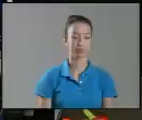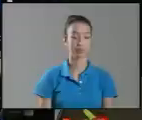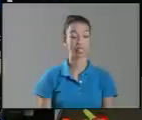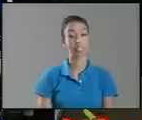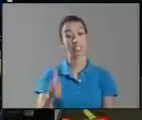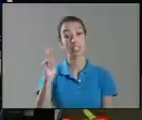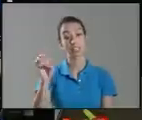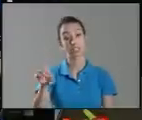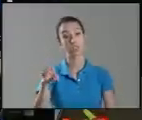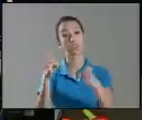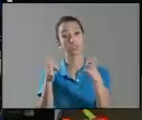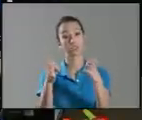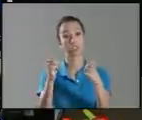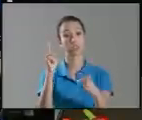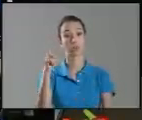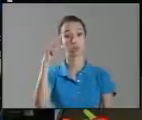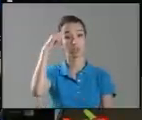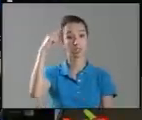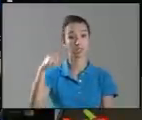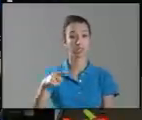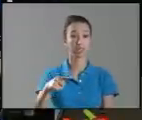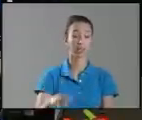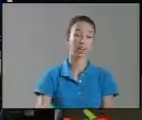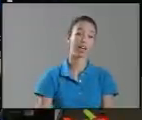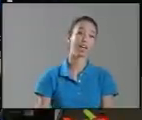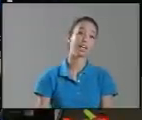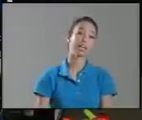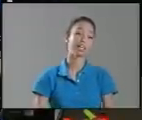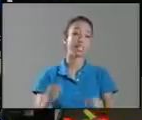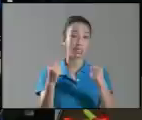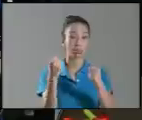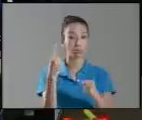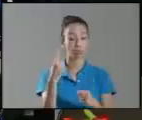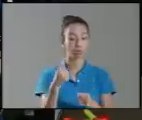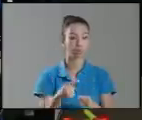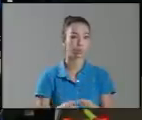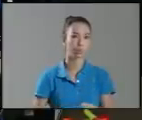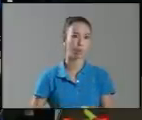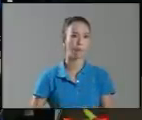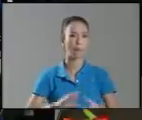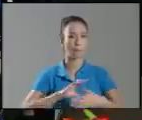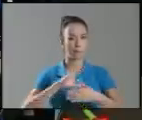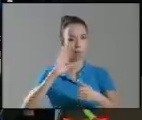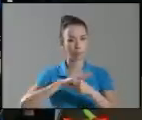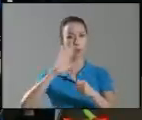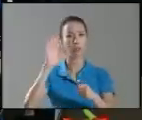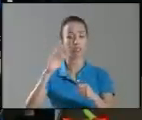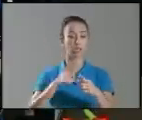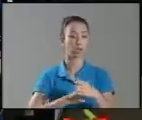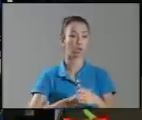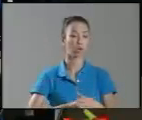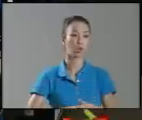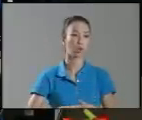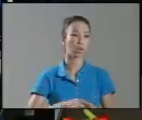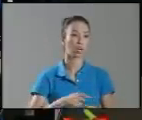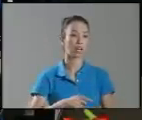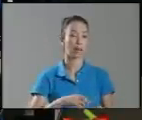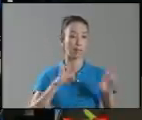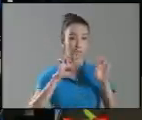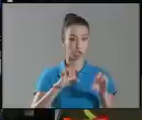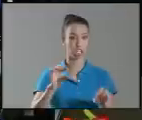siendo una competencia. No sé si la competencia o si de veras estaban cantando al Señor. Y entonces un día,